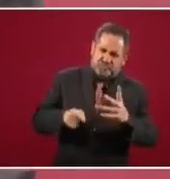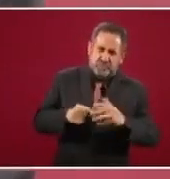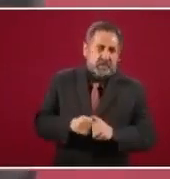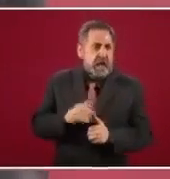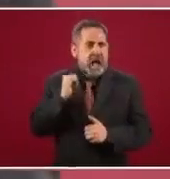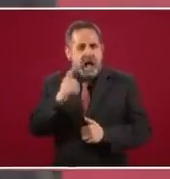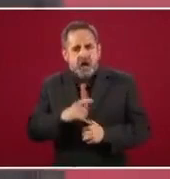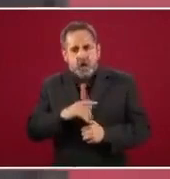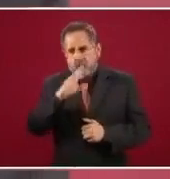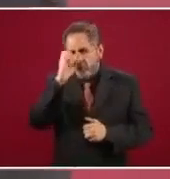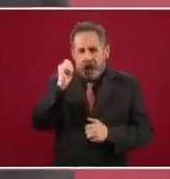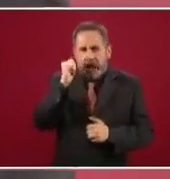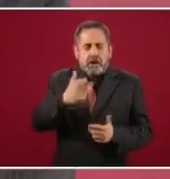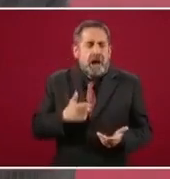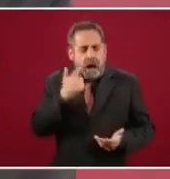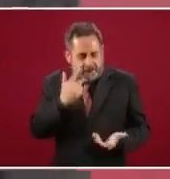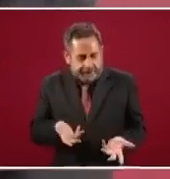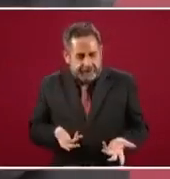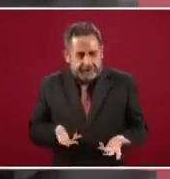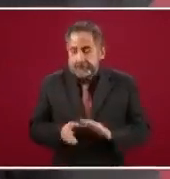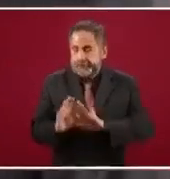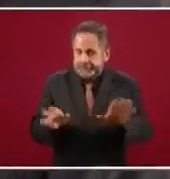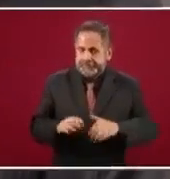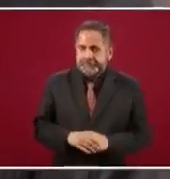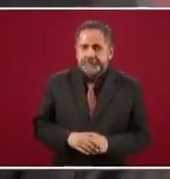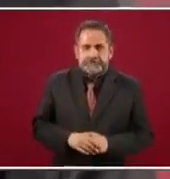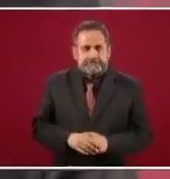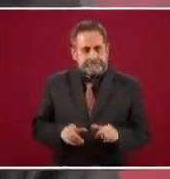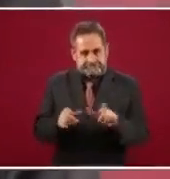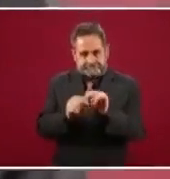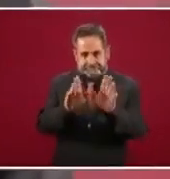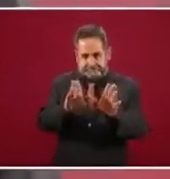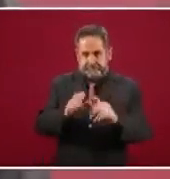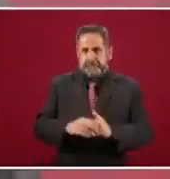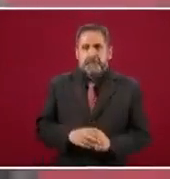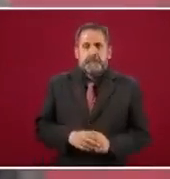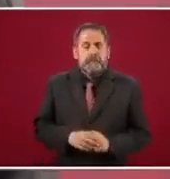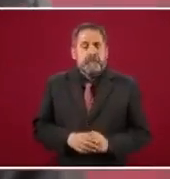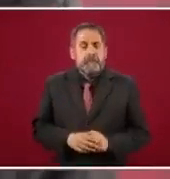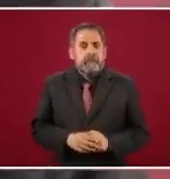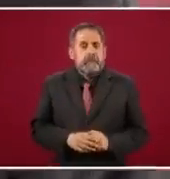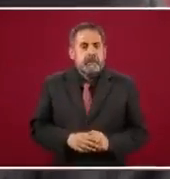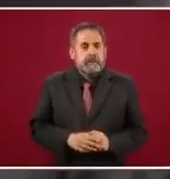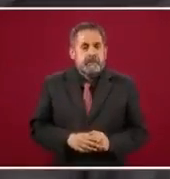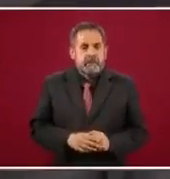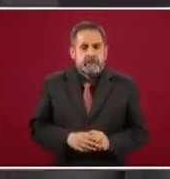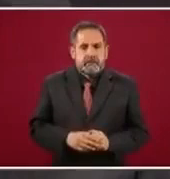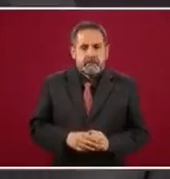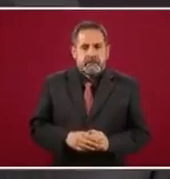alguna foto o algo, ¿no? Pero bueno, cierro el paréntesis.